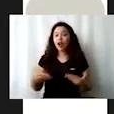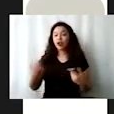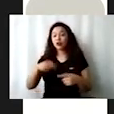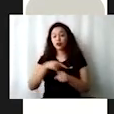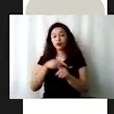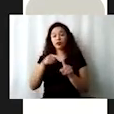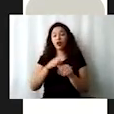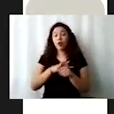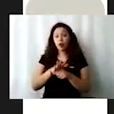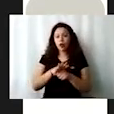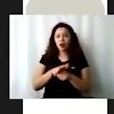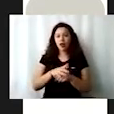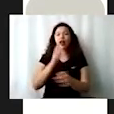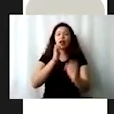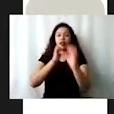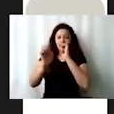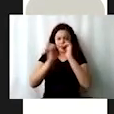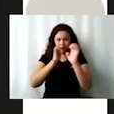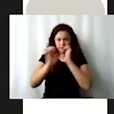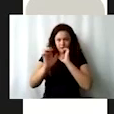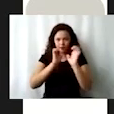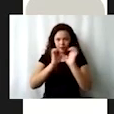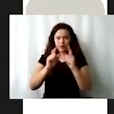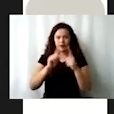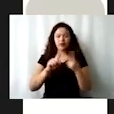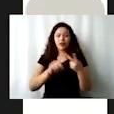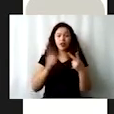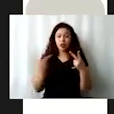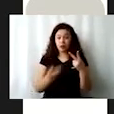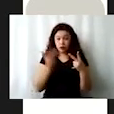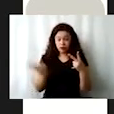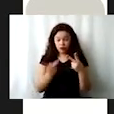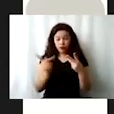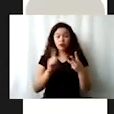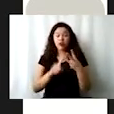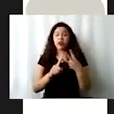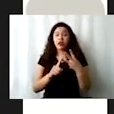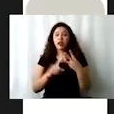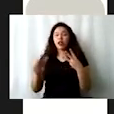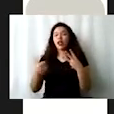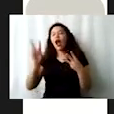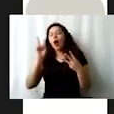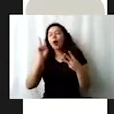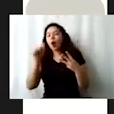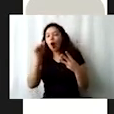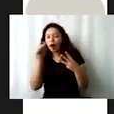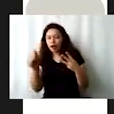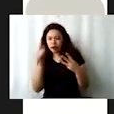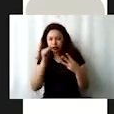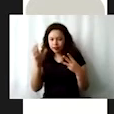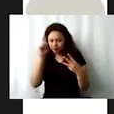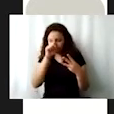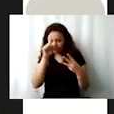a estas entrevistas, estos cuestionarios y estas observaciones. En la parte de